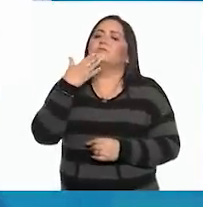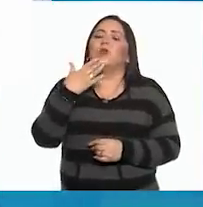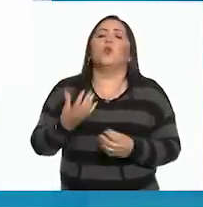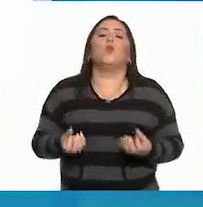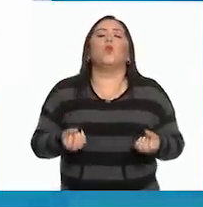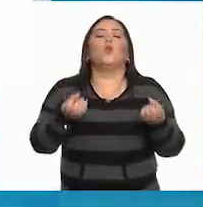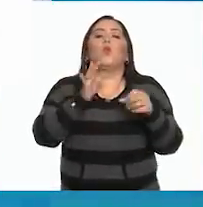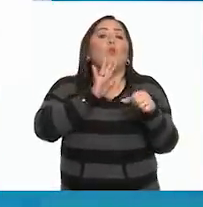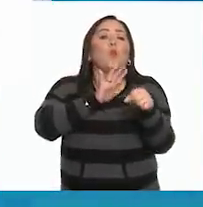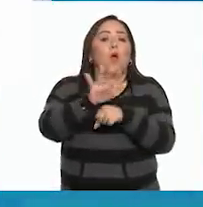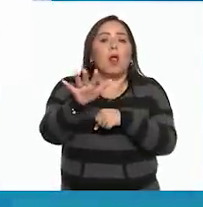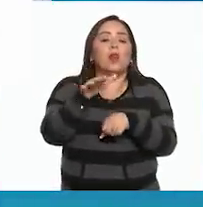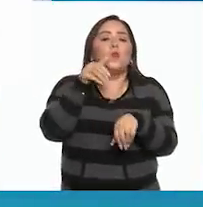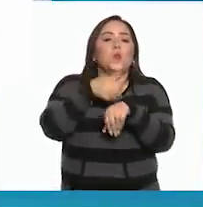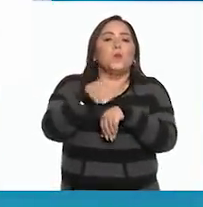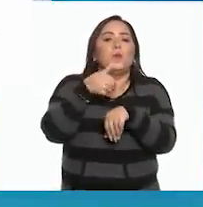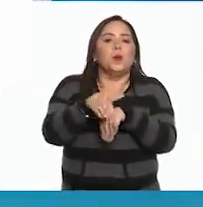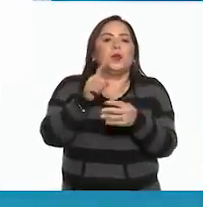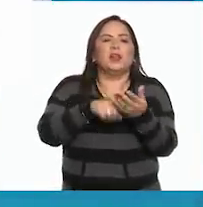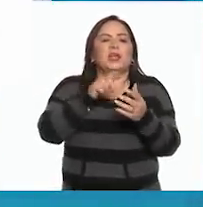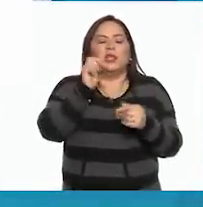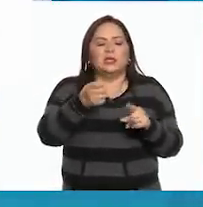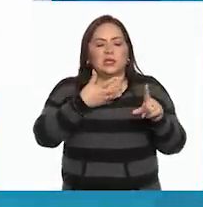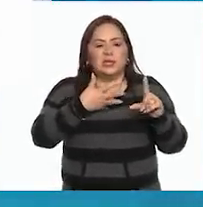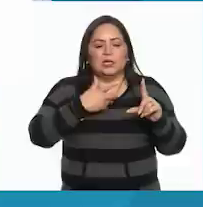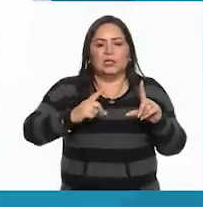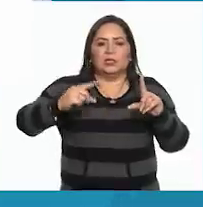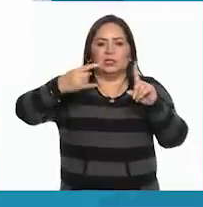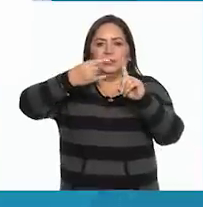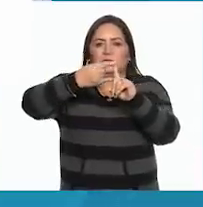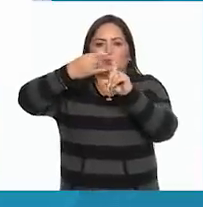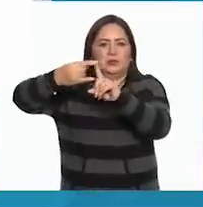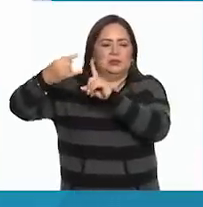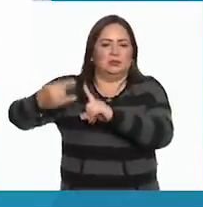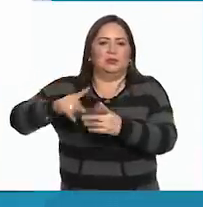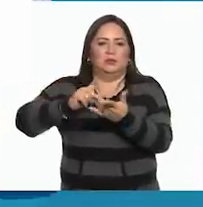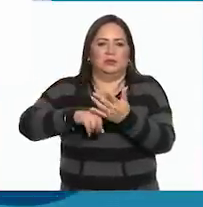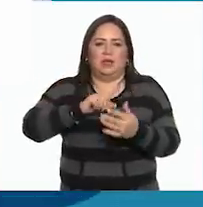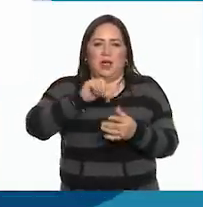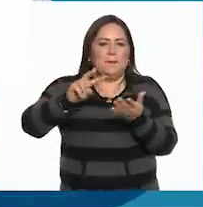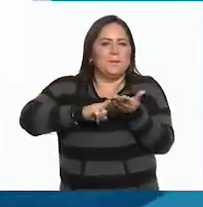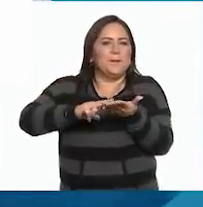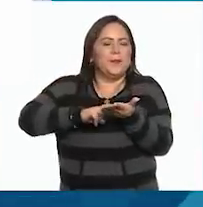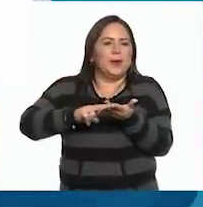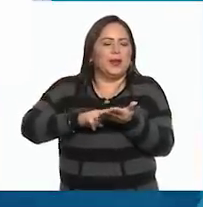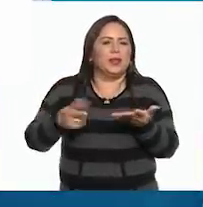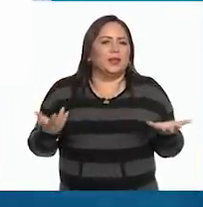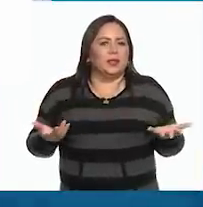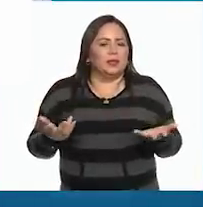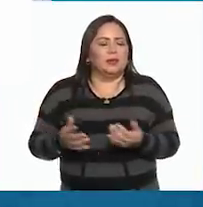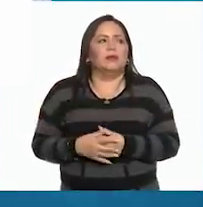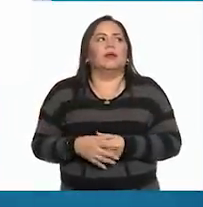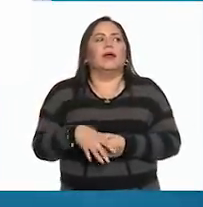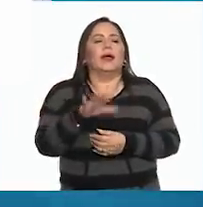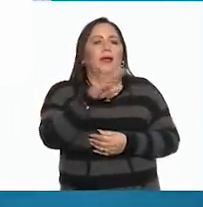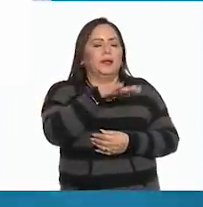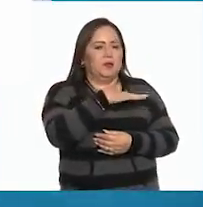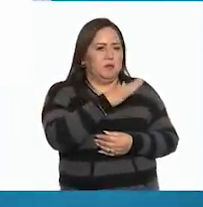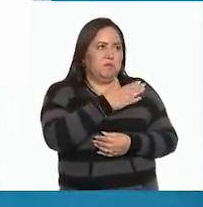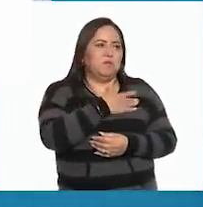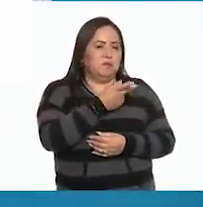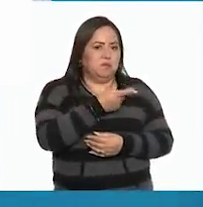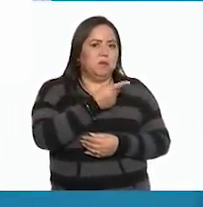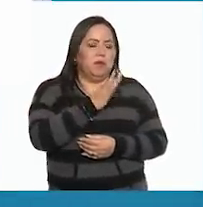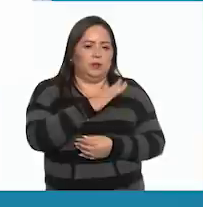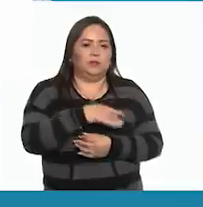¿Cuál es la sucesión numérica que representa las cantidades de cuadros verdes? Ajá, muy buena